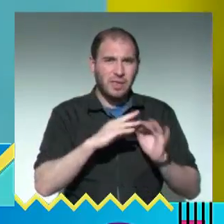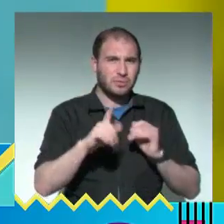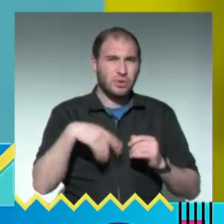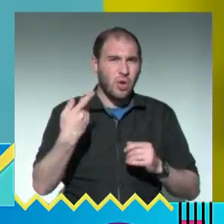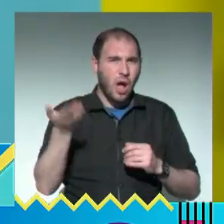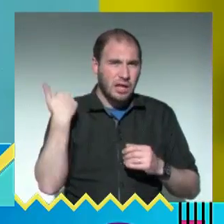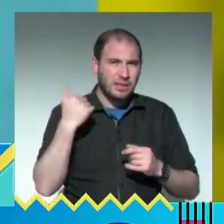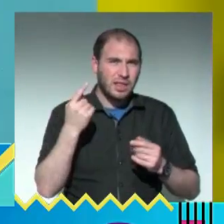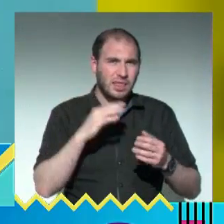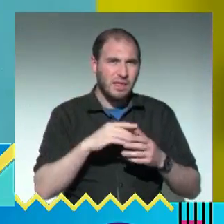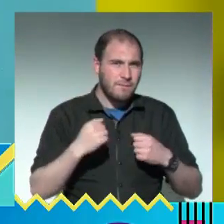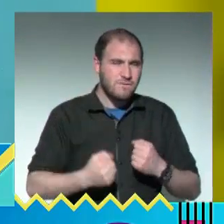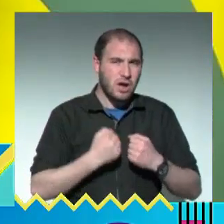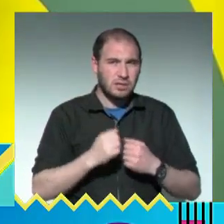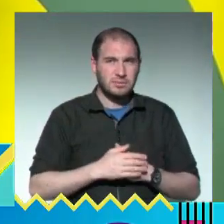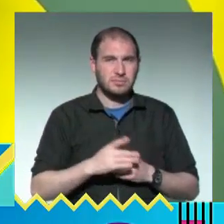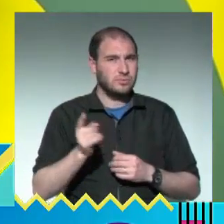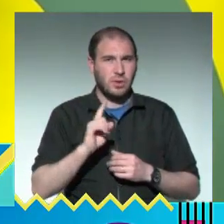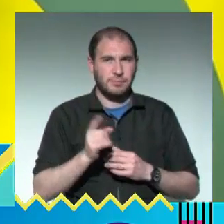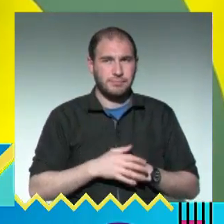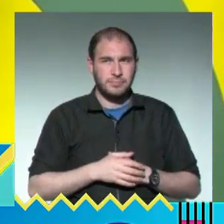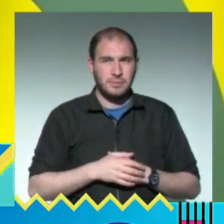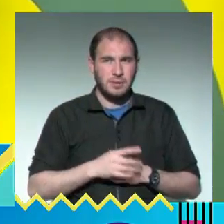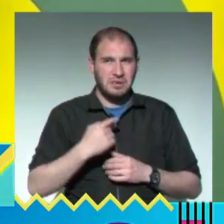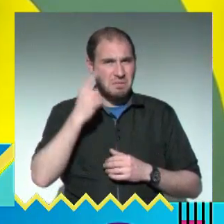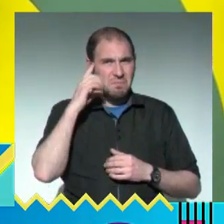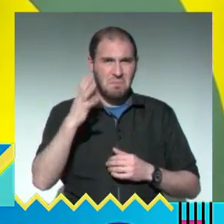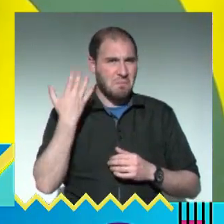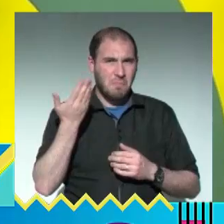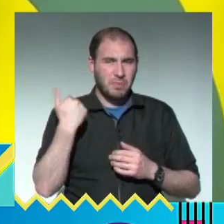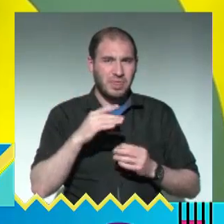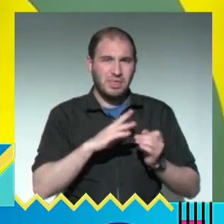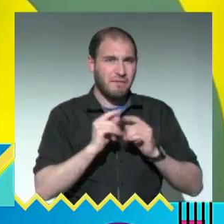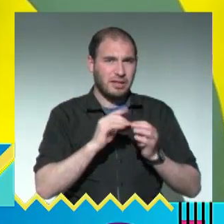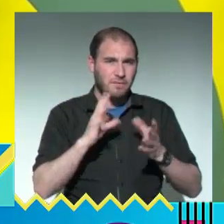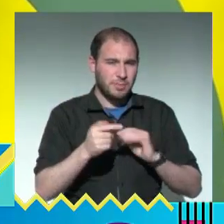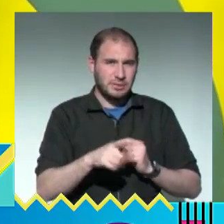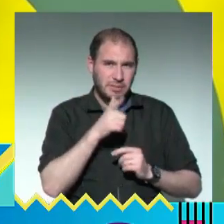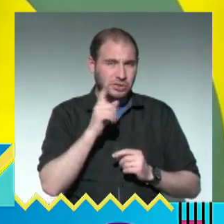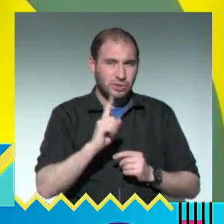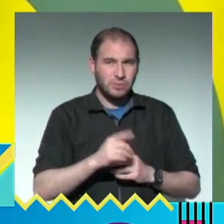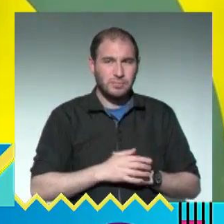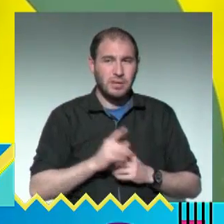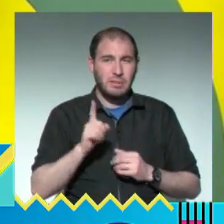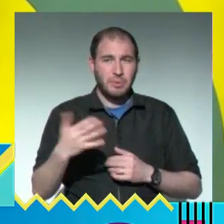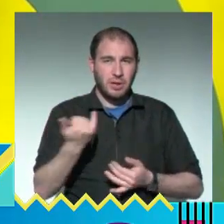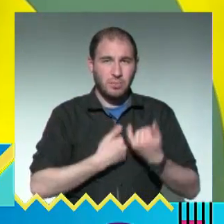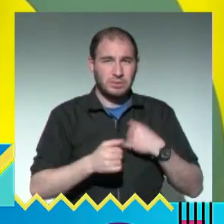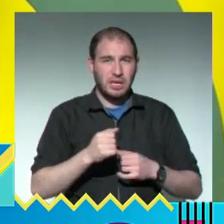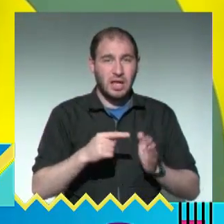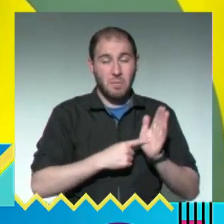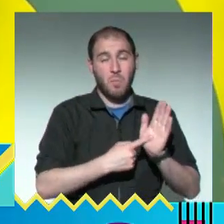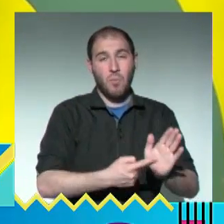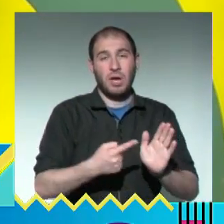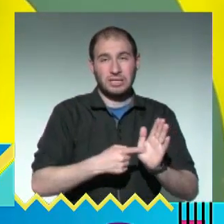discusiones así, con ese nivel de intensidad? No, creo que no recuerdo un debate así. Creo que, como dice Nicolás, el